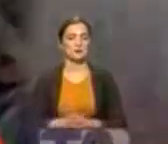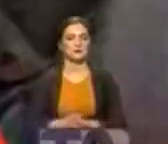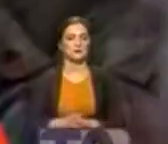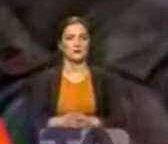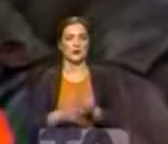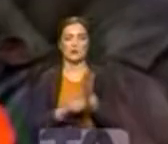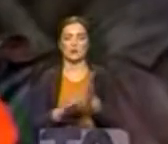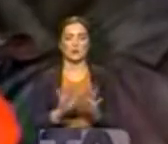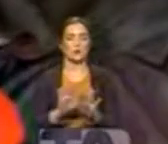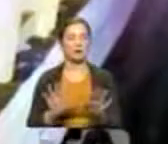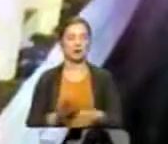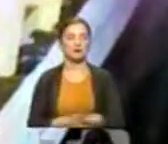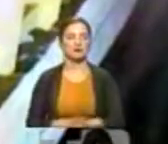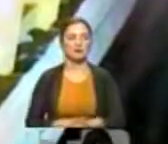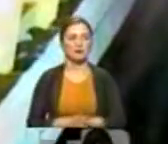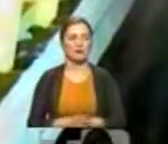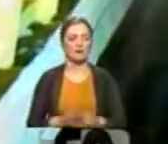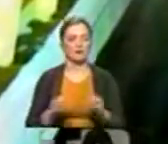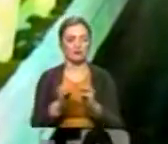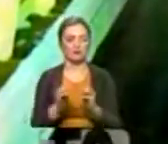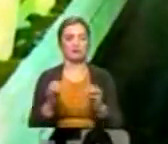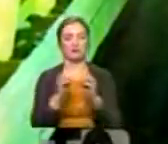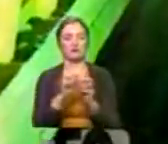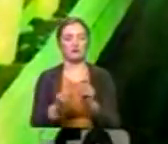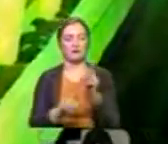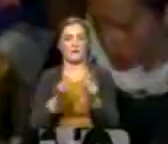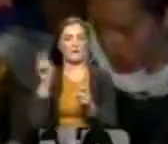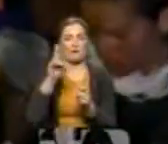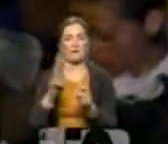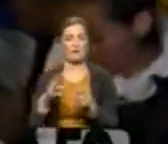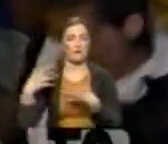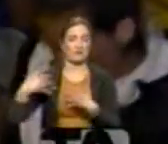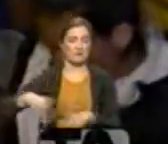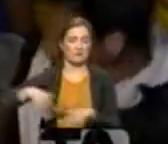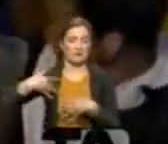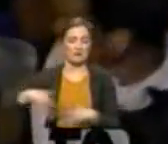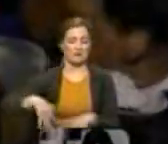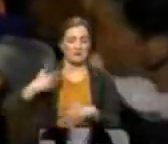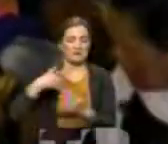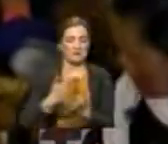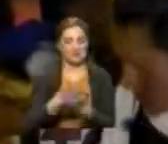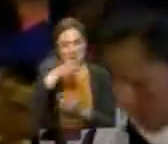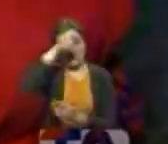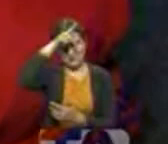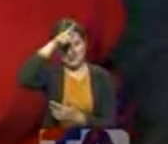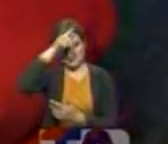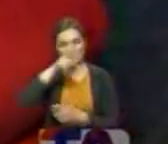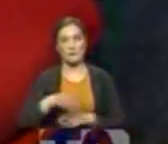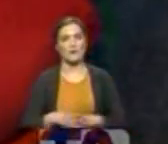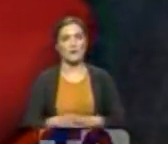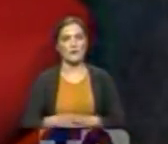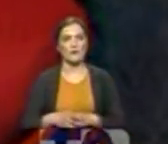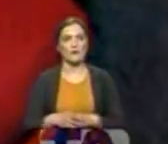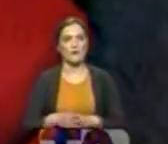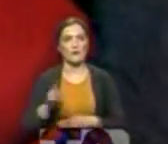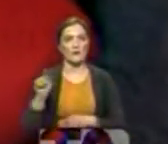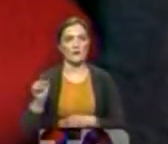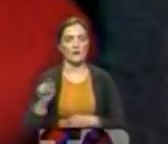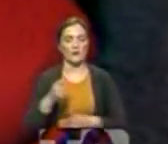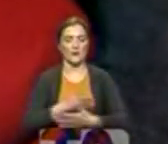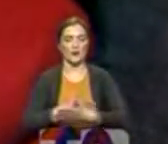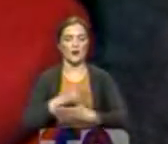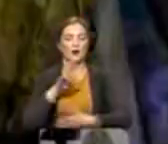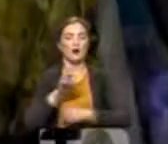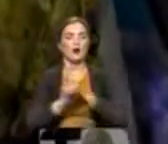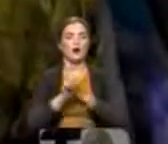cantidad de migrantes aumente en los próximos días, pues en camino hay miles de venezolanos que esperan llegar a Perú, como Greiris, que viaja con su pequeño de 3 años